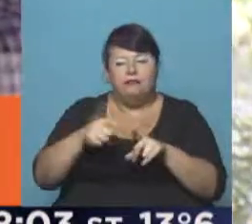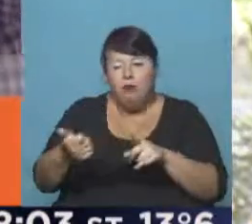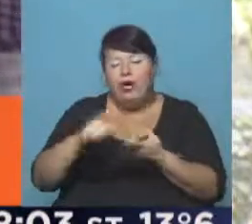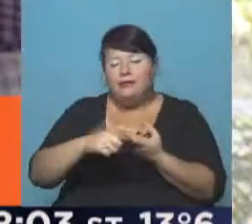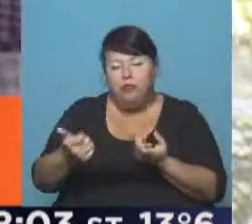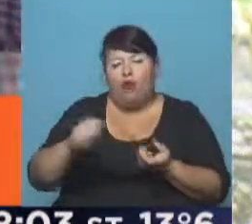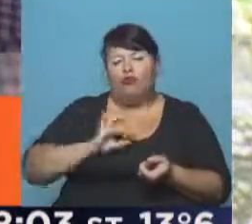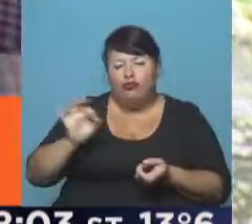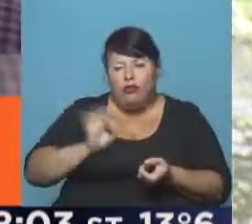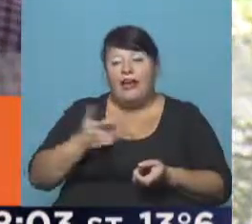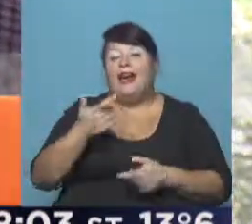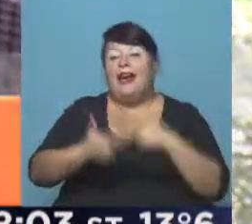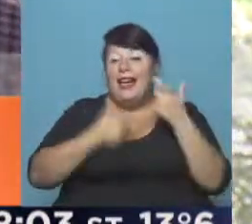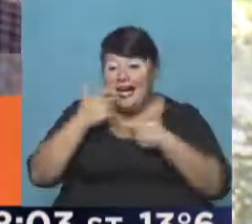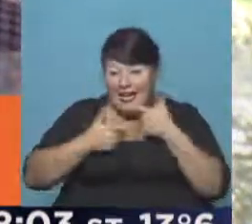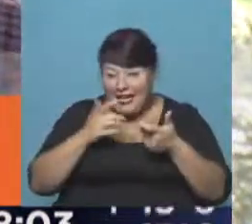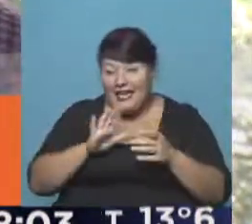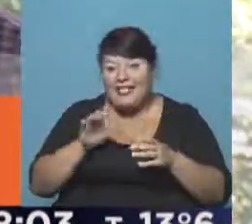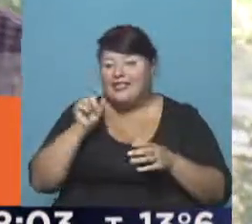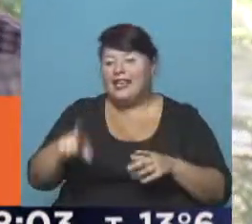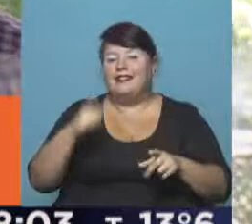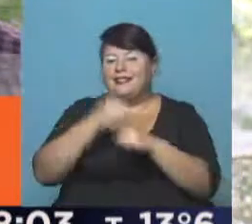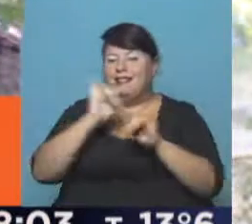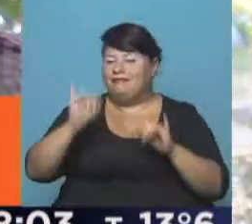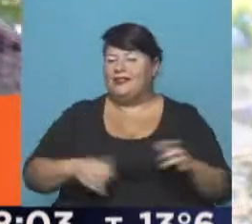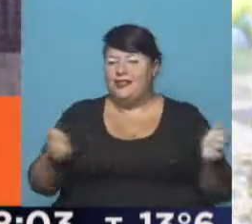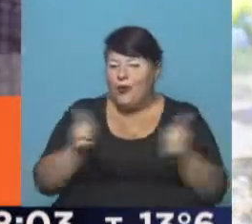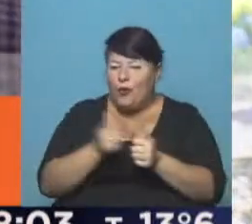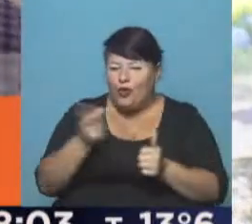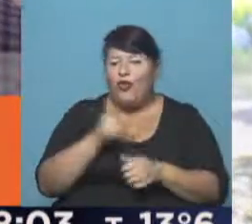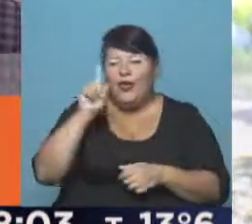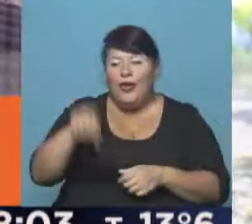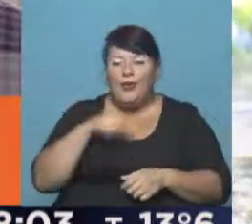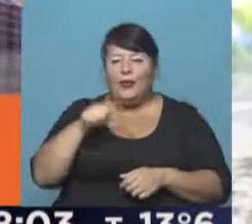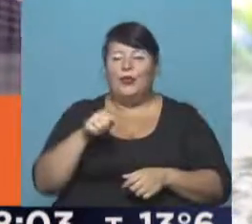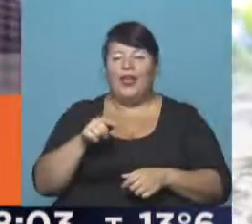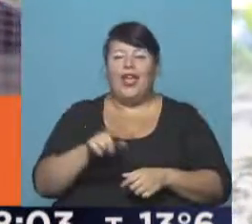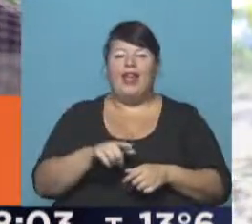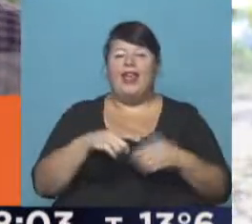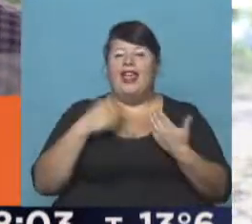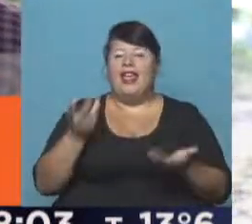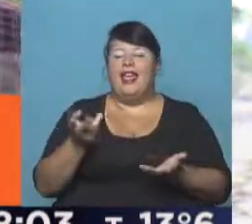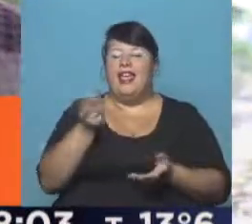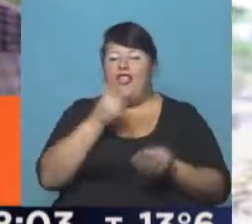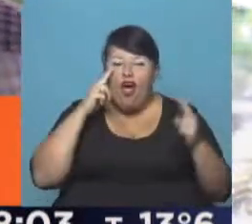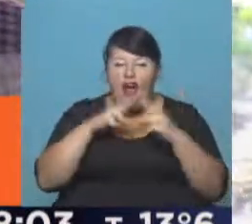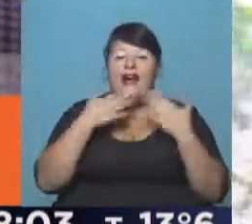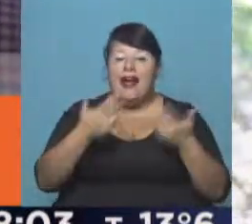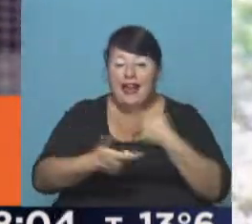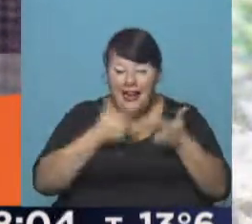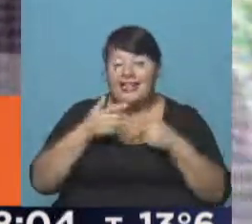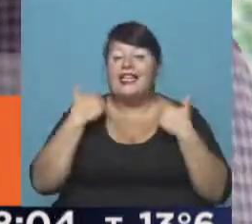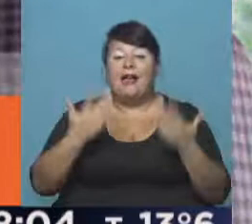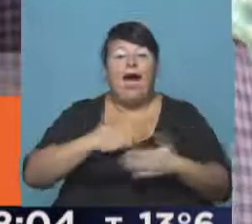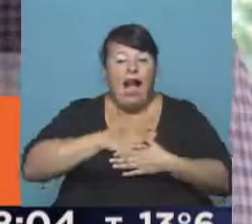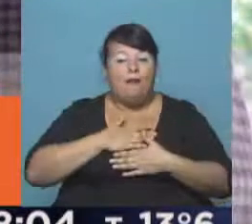años, donde la risa fue su lugar de encuentro, ¿no?, y fue el motivo por el cual se conocieron y por el cual